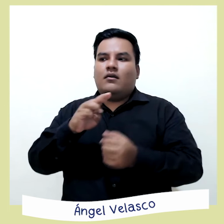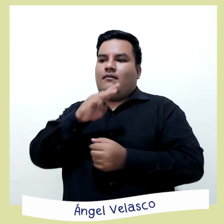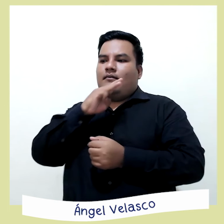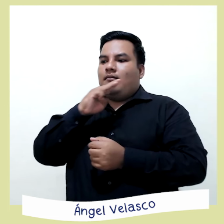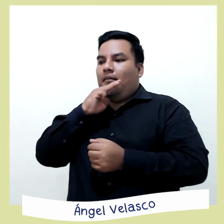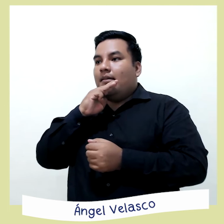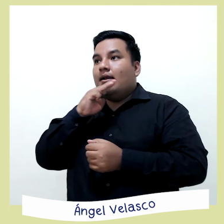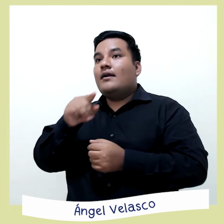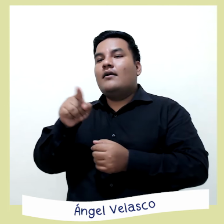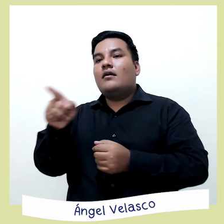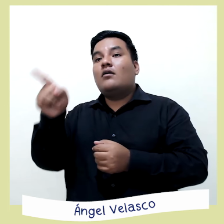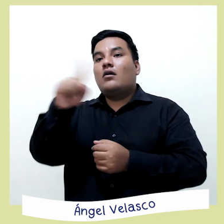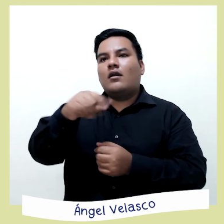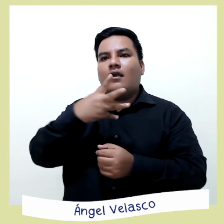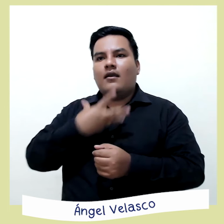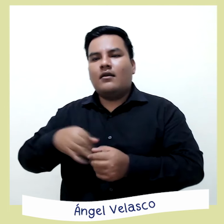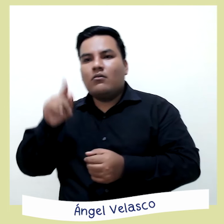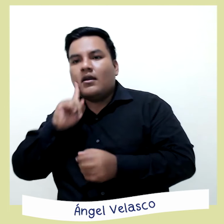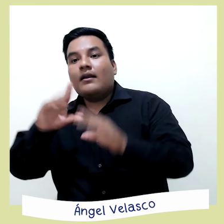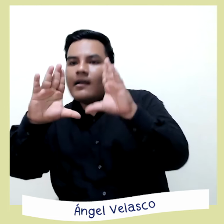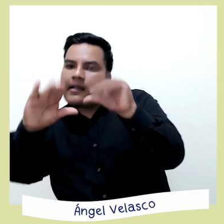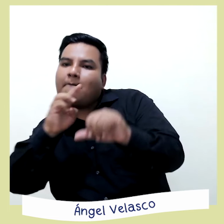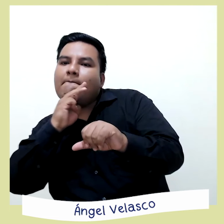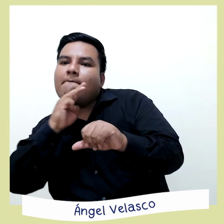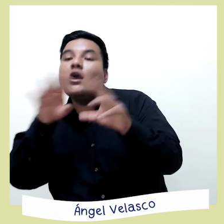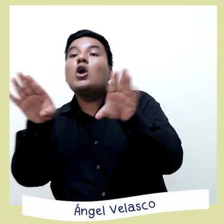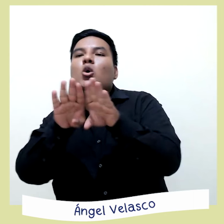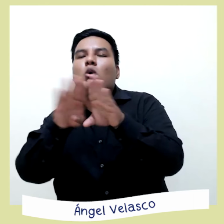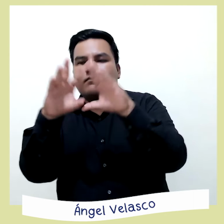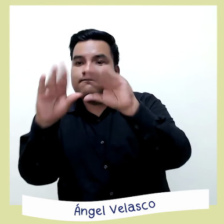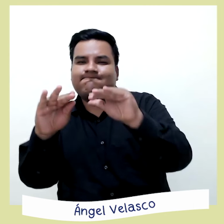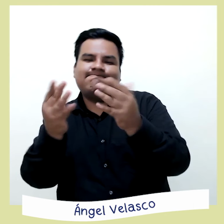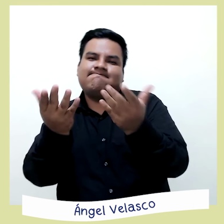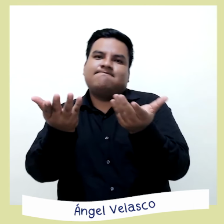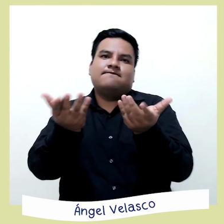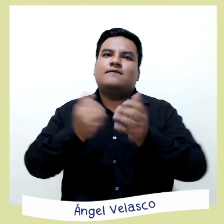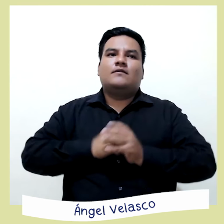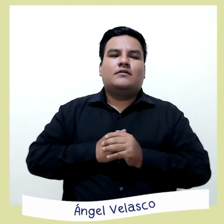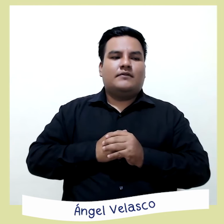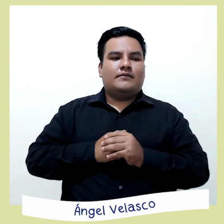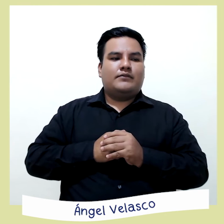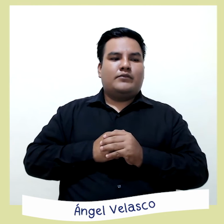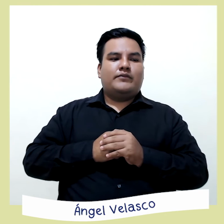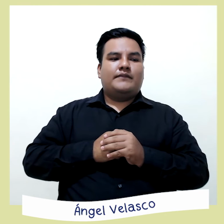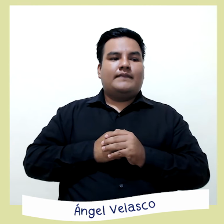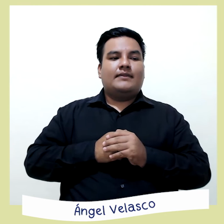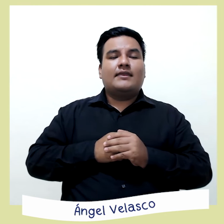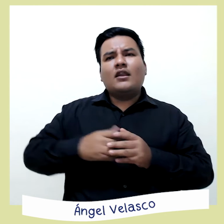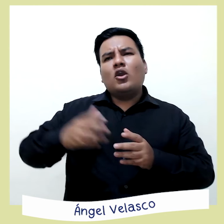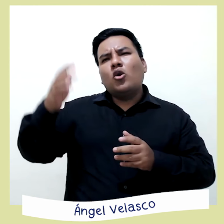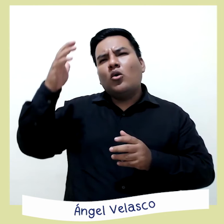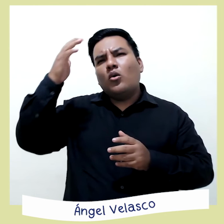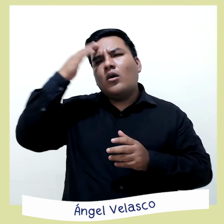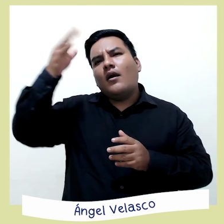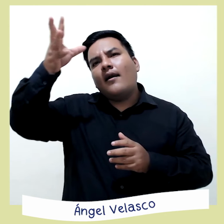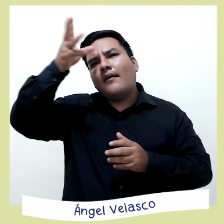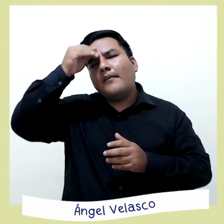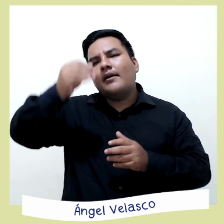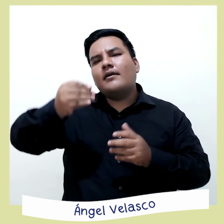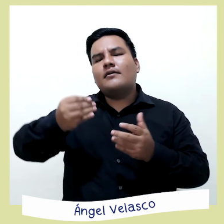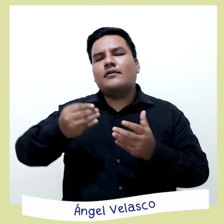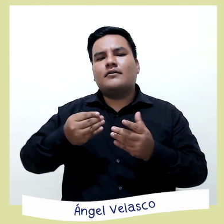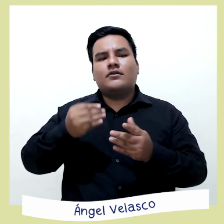la familia, pues eso ya no existe. Una mamá no le enseña a su mamá, a su hija, cómo ser mamá.